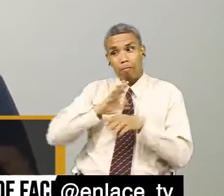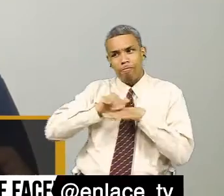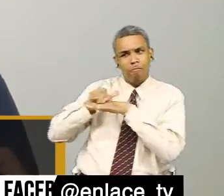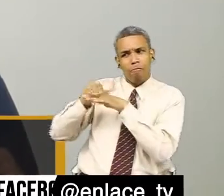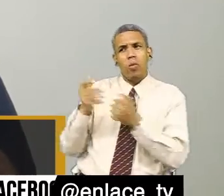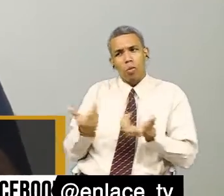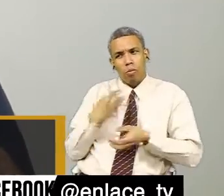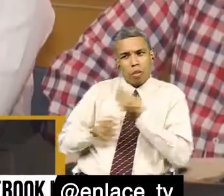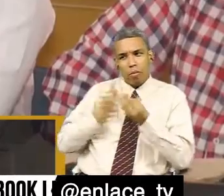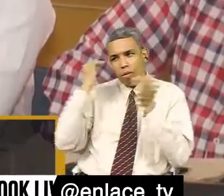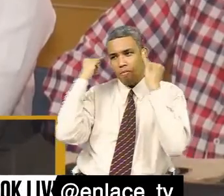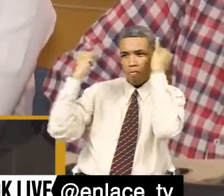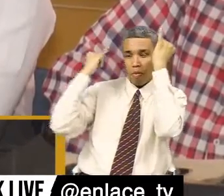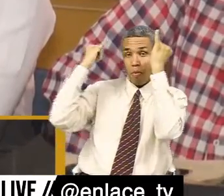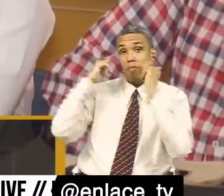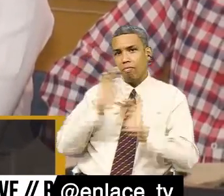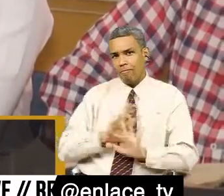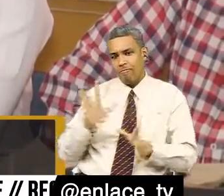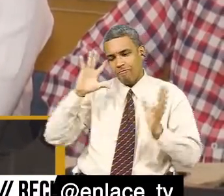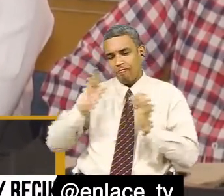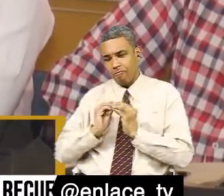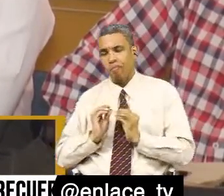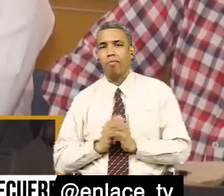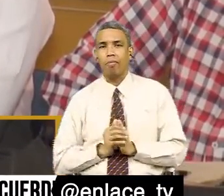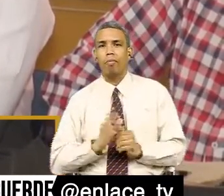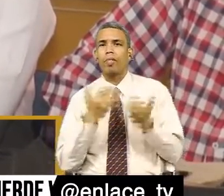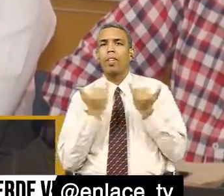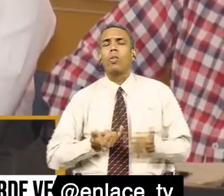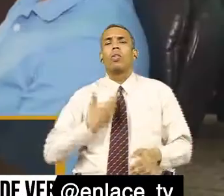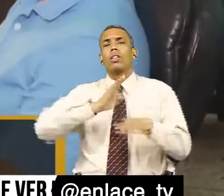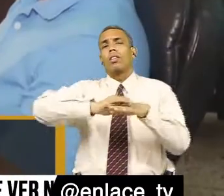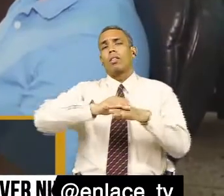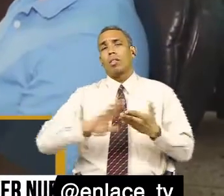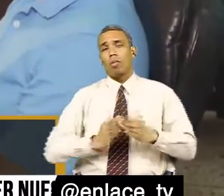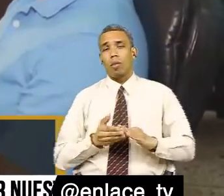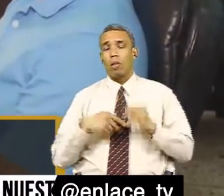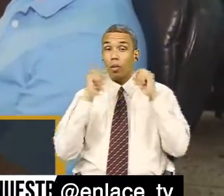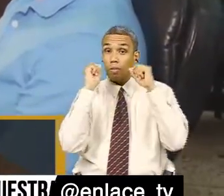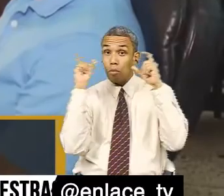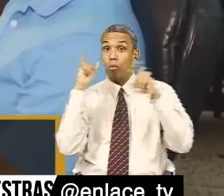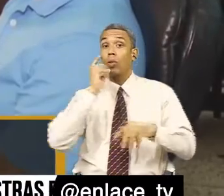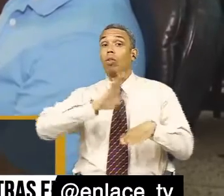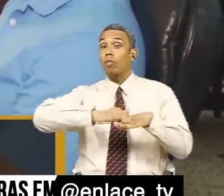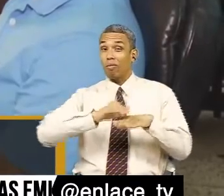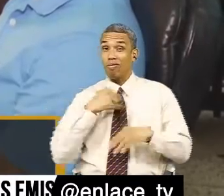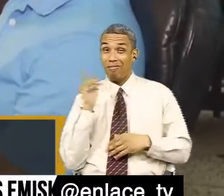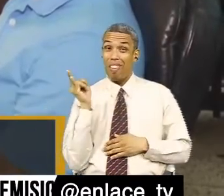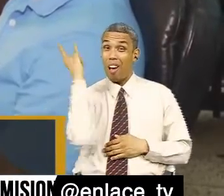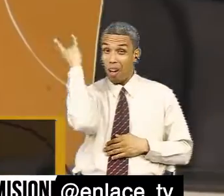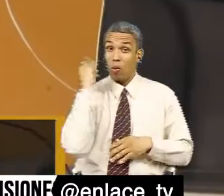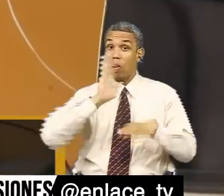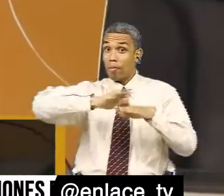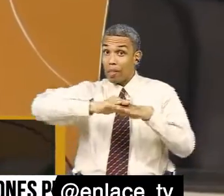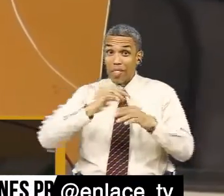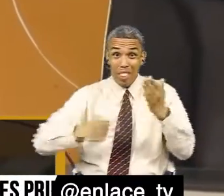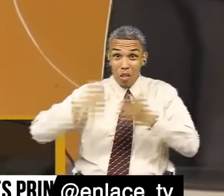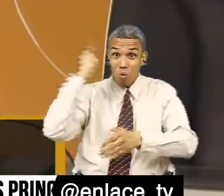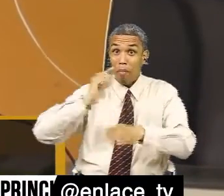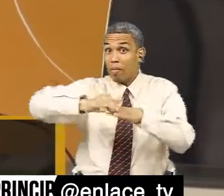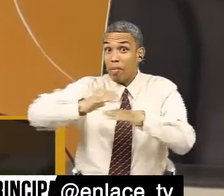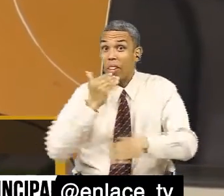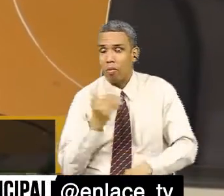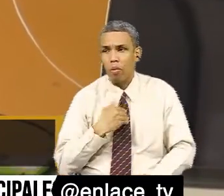la evacuación de un posible desastre. Por ahora es recomendable que la comunidad esté atenta a los llamados de las autoridades y actúen una vez se requiera